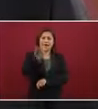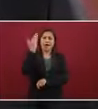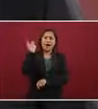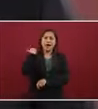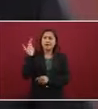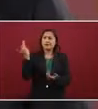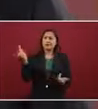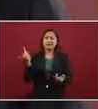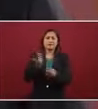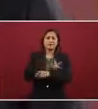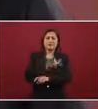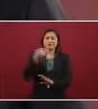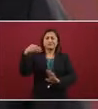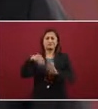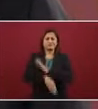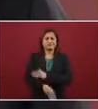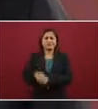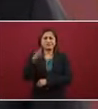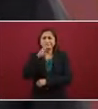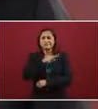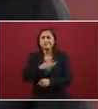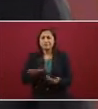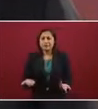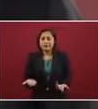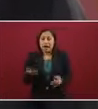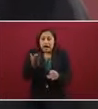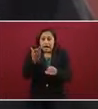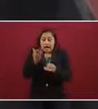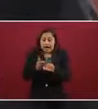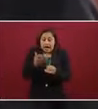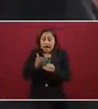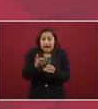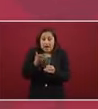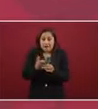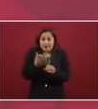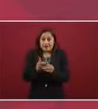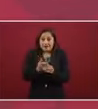Entonces, estamos en el periodo